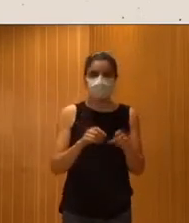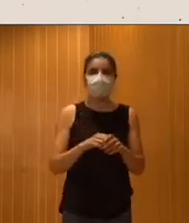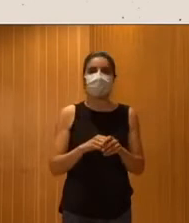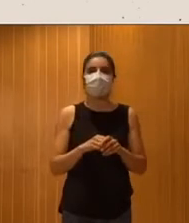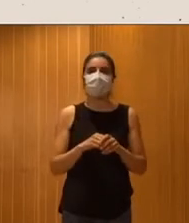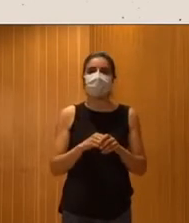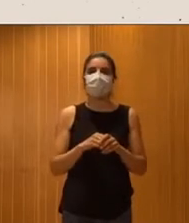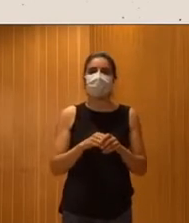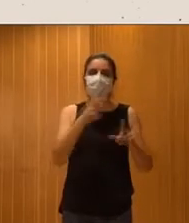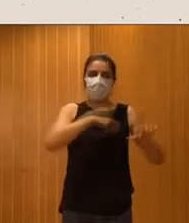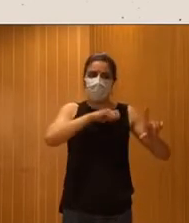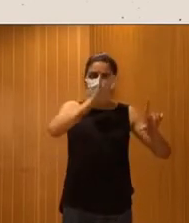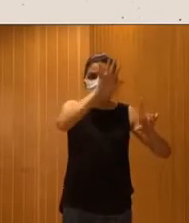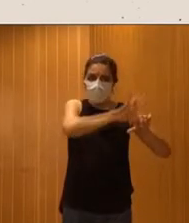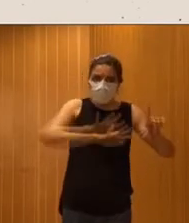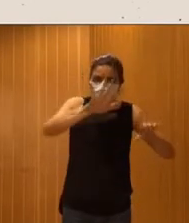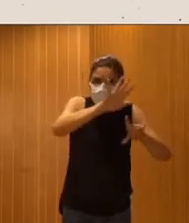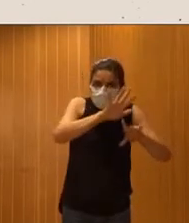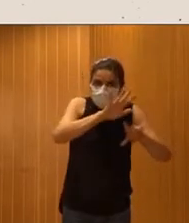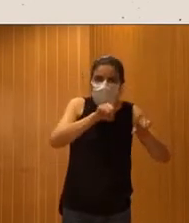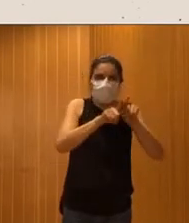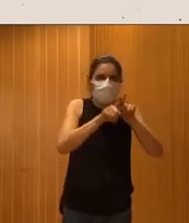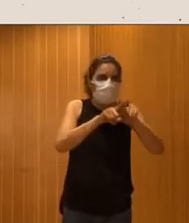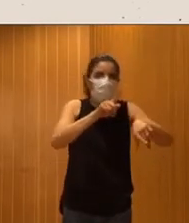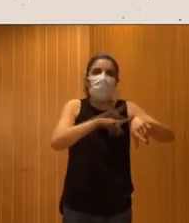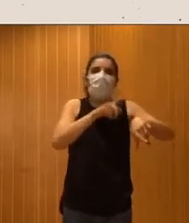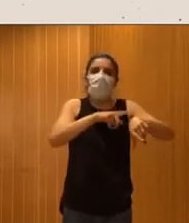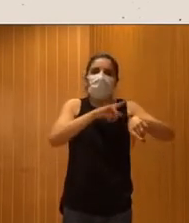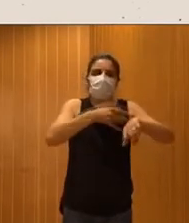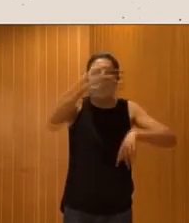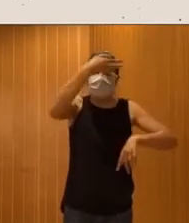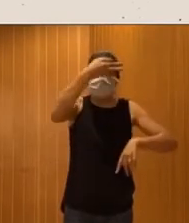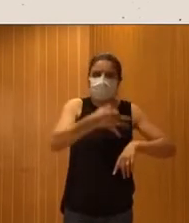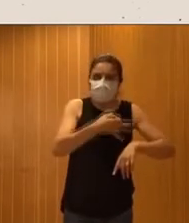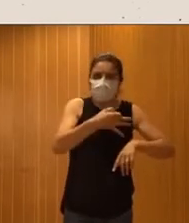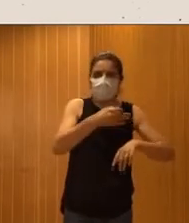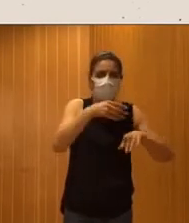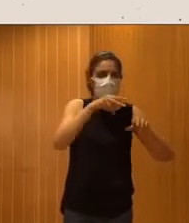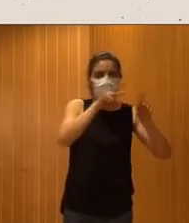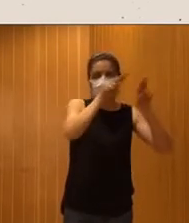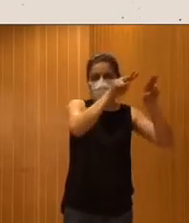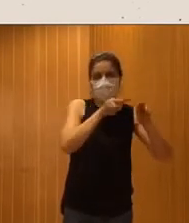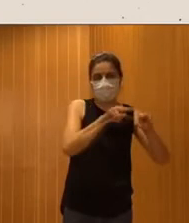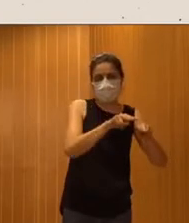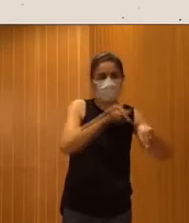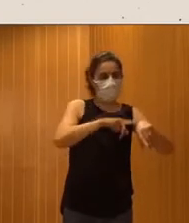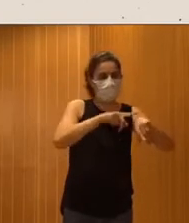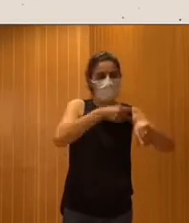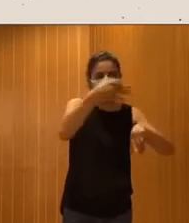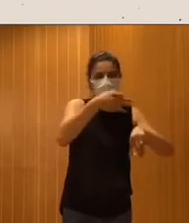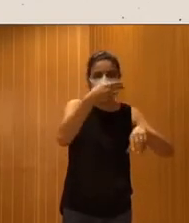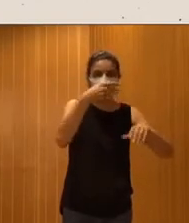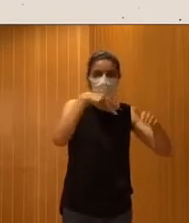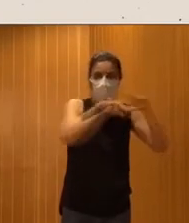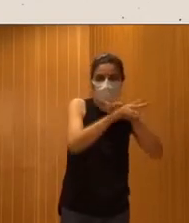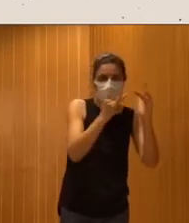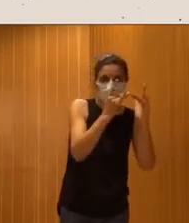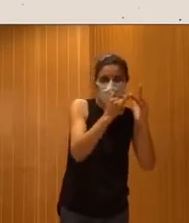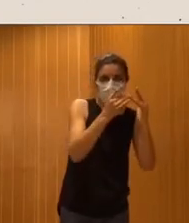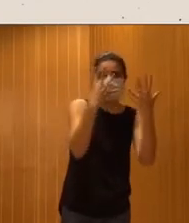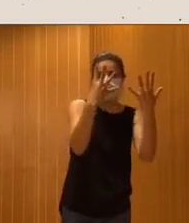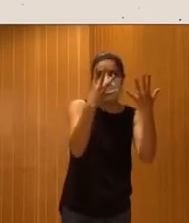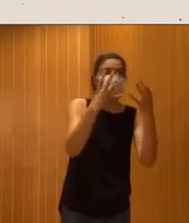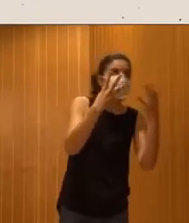verdadero escándalo que en España la hora media de irse un residente, una persona mayor a la cama, es las 9:30, o sea, las